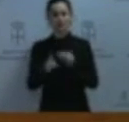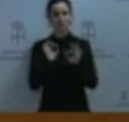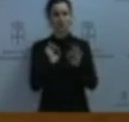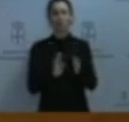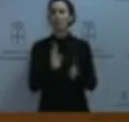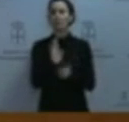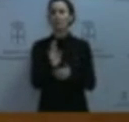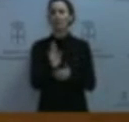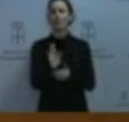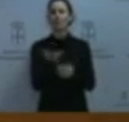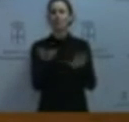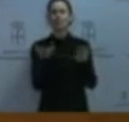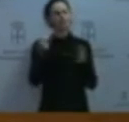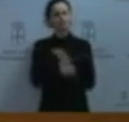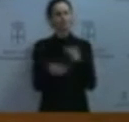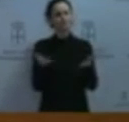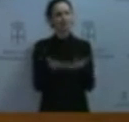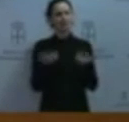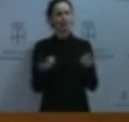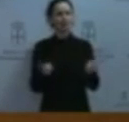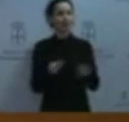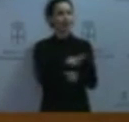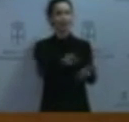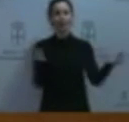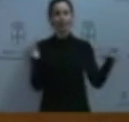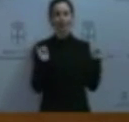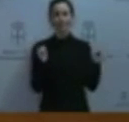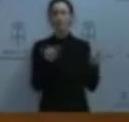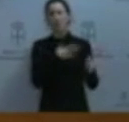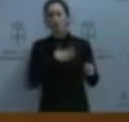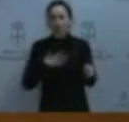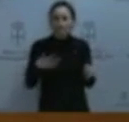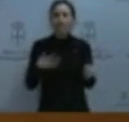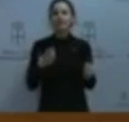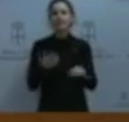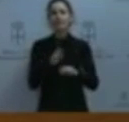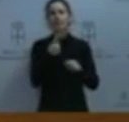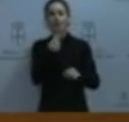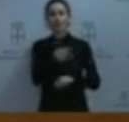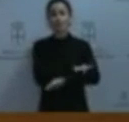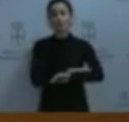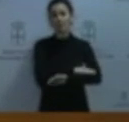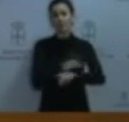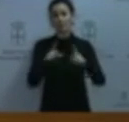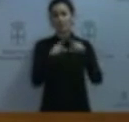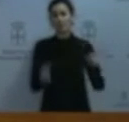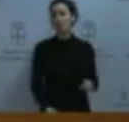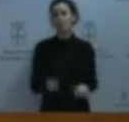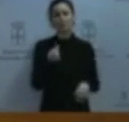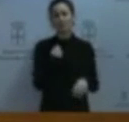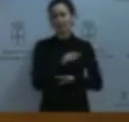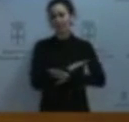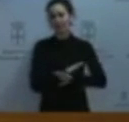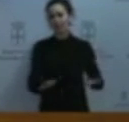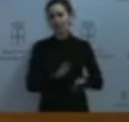la tienen ustedes ahí, no me voy a meter más en detalles, pero sí que quería considerar que el Gobierno asturiano perdió hace tiempo las riendas para